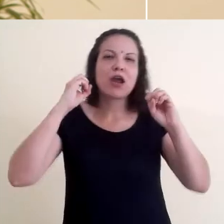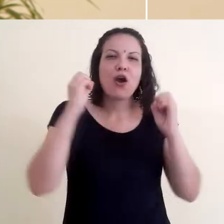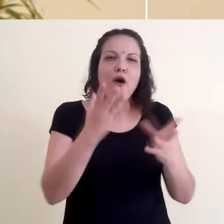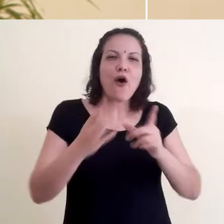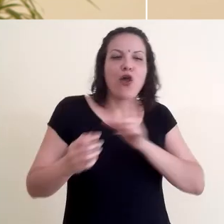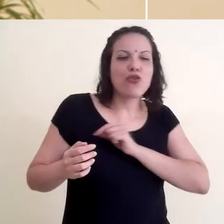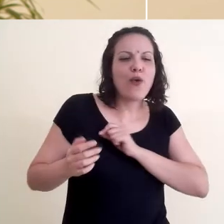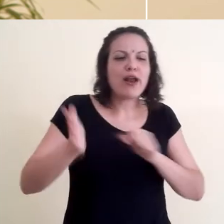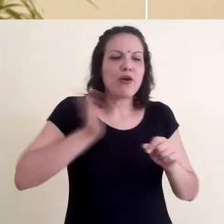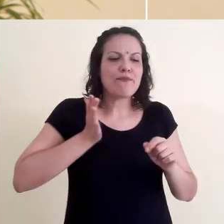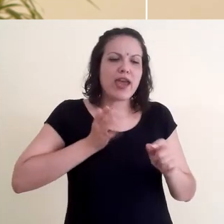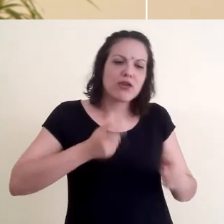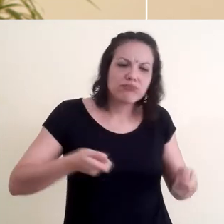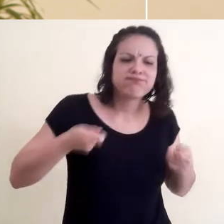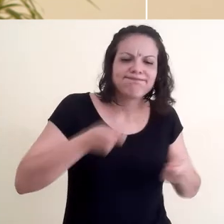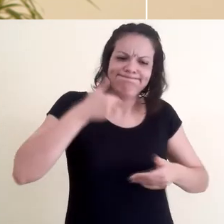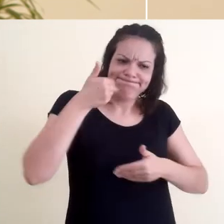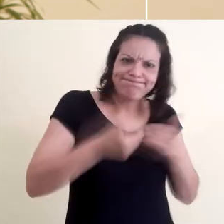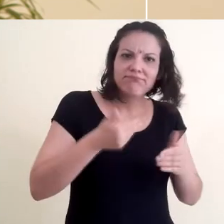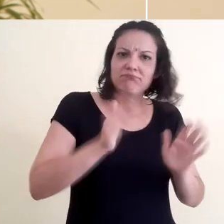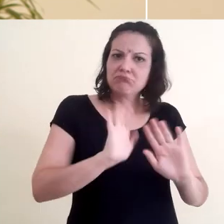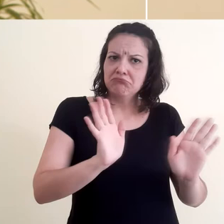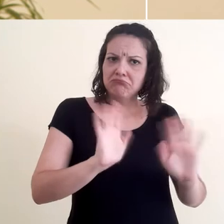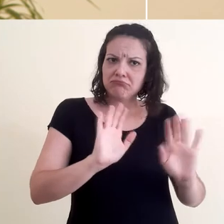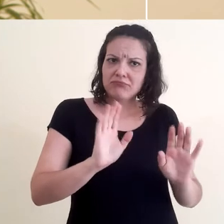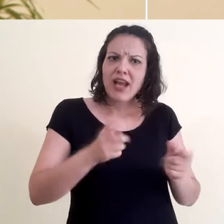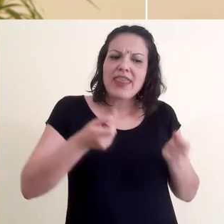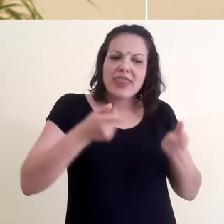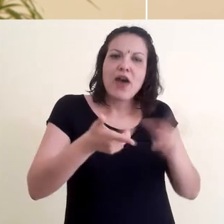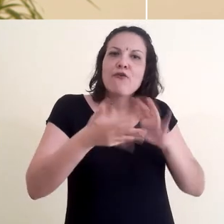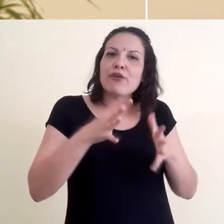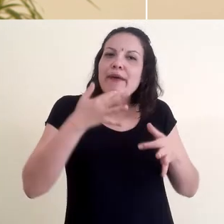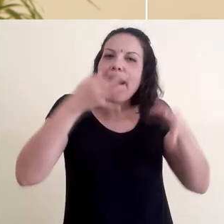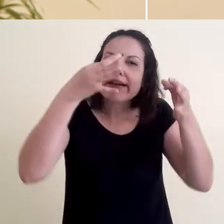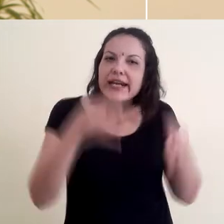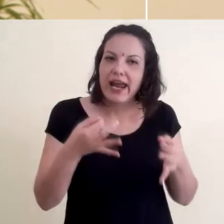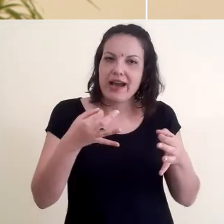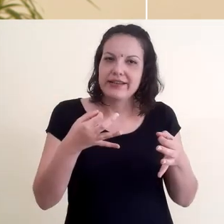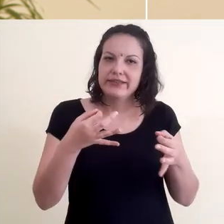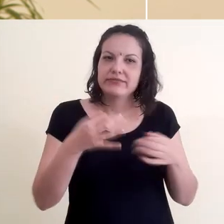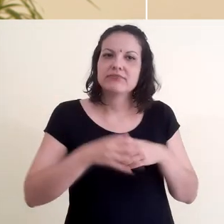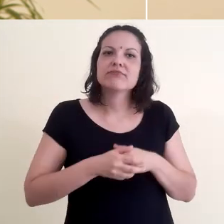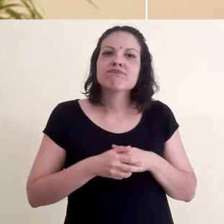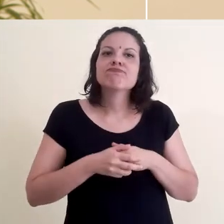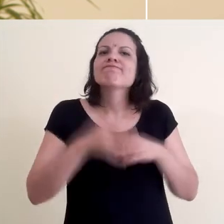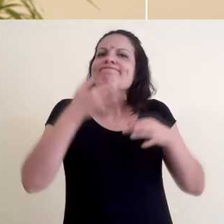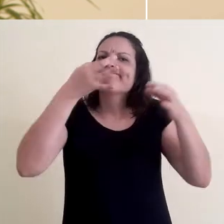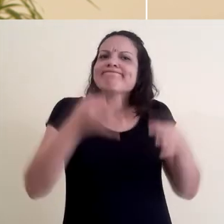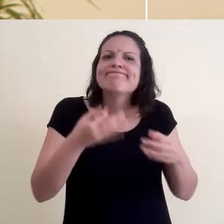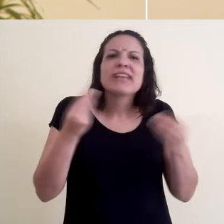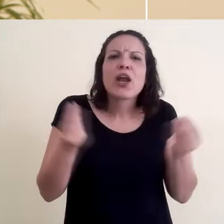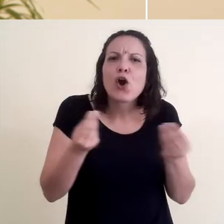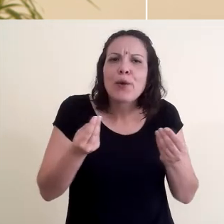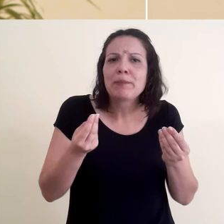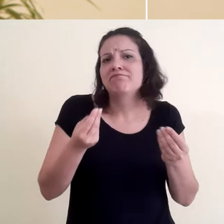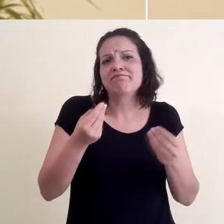o el miedo a la pérdida, sino que les vamos a transmitir modos reales. ¿Cuáles son esos modos reales? Son tan